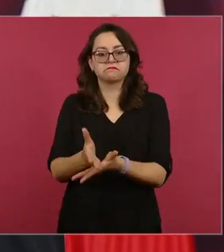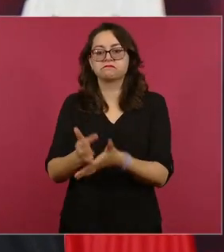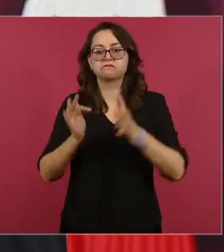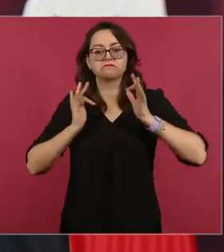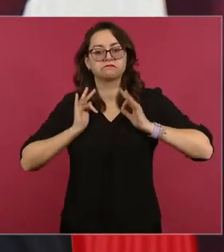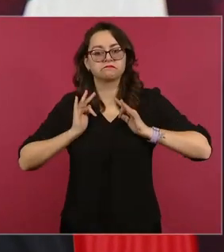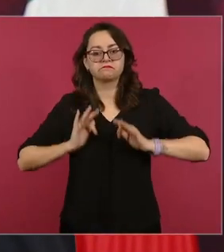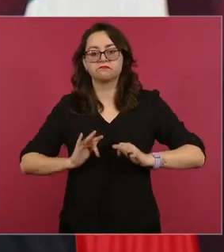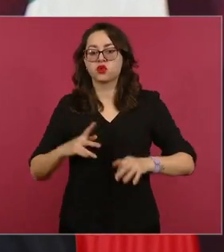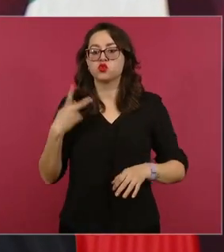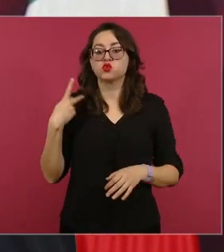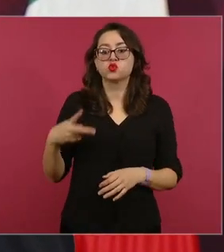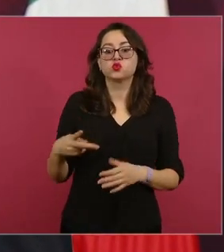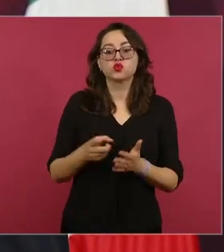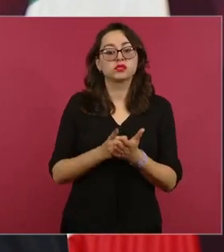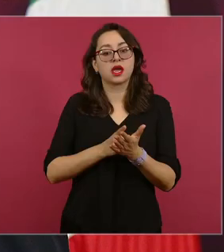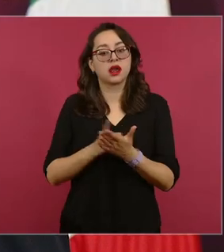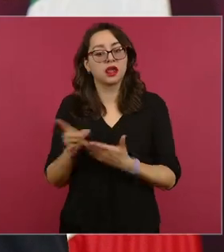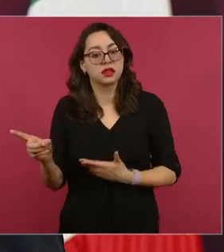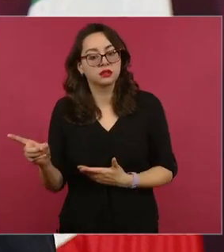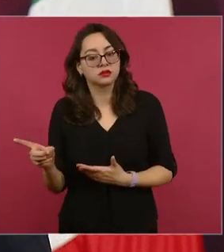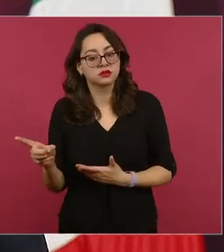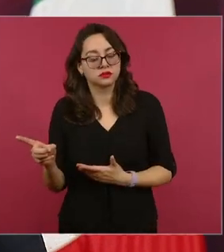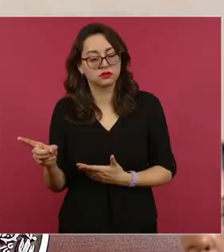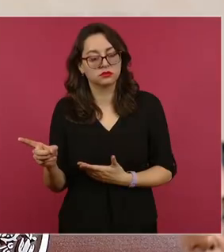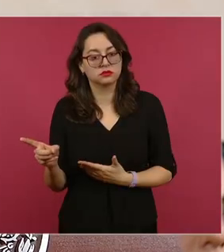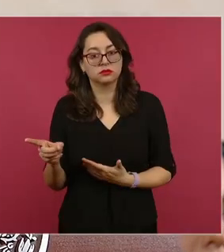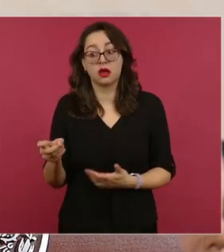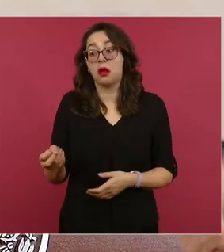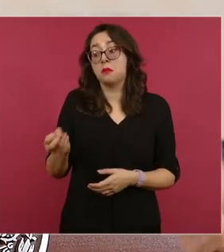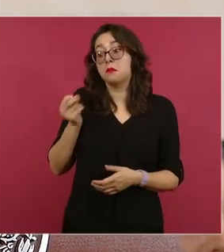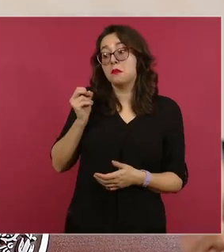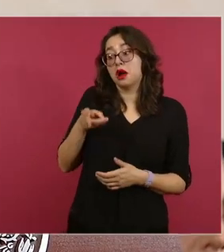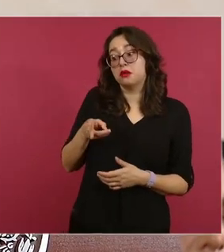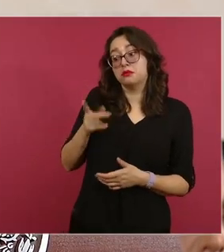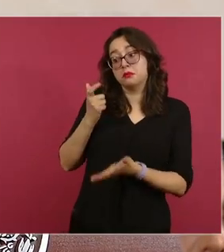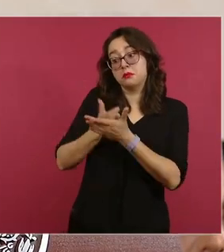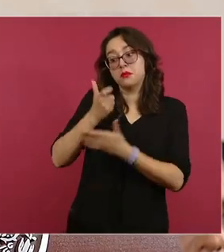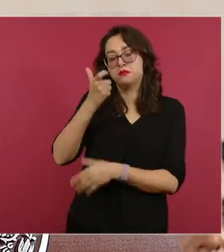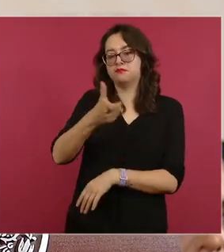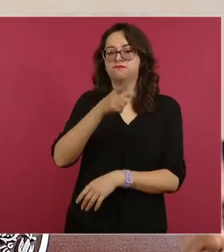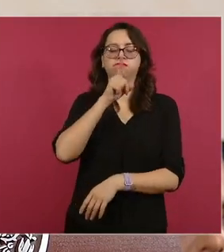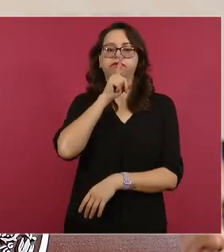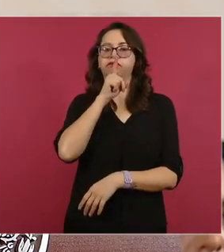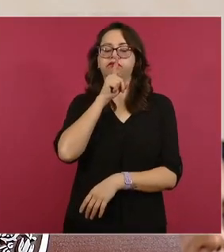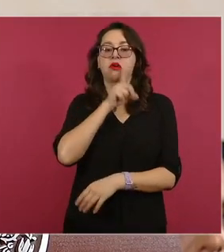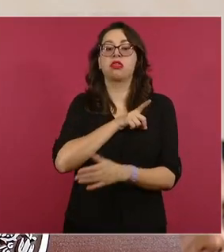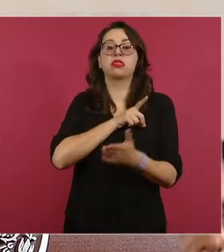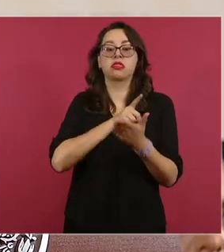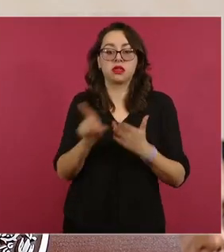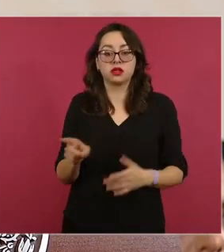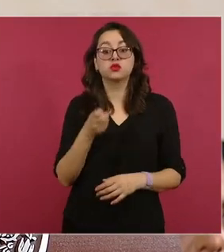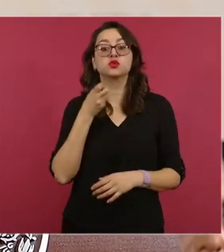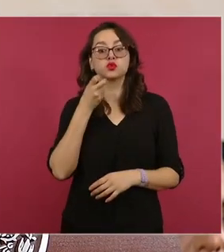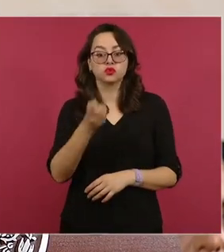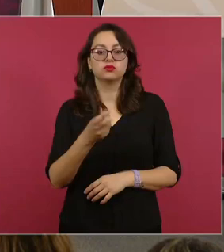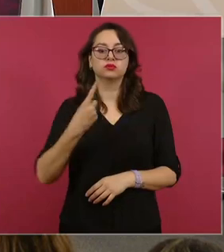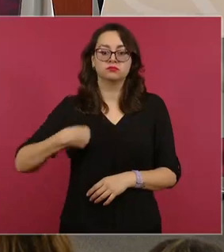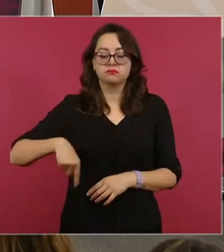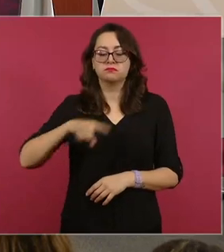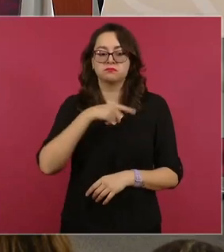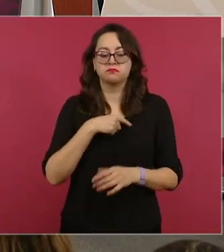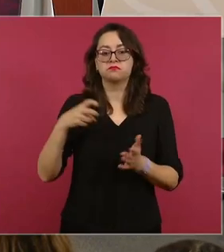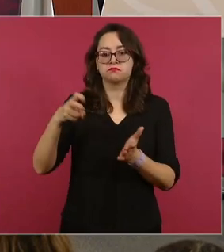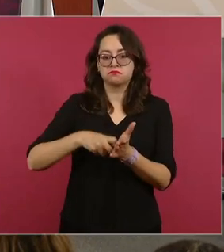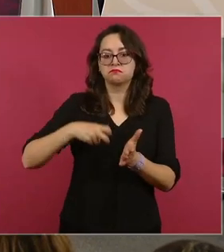la salud no sea un privilegio, sino un derecho del pueblo. Y eso es lo que estamos haciendo.